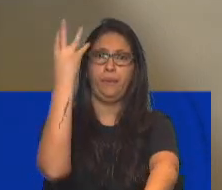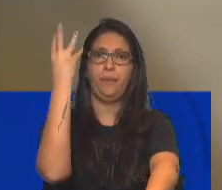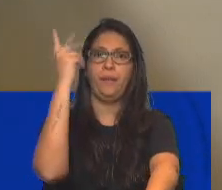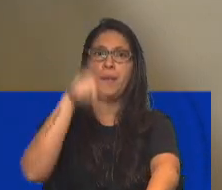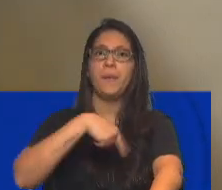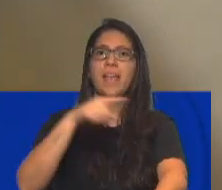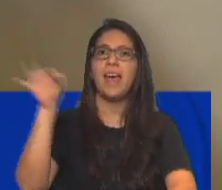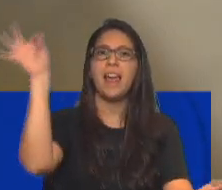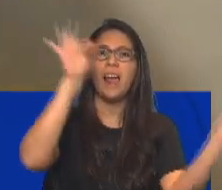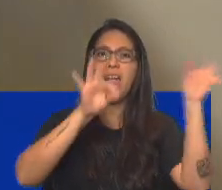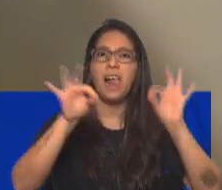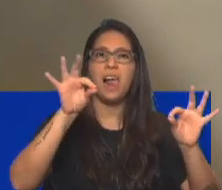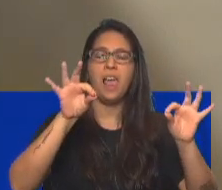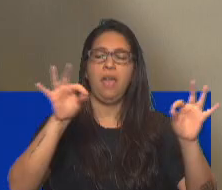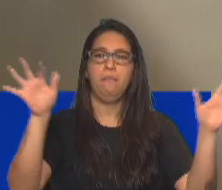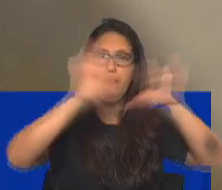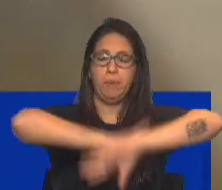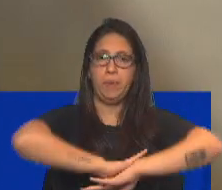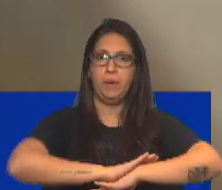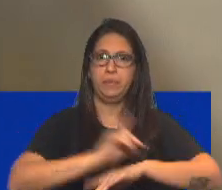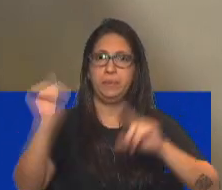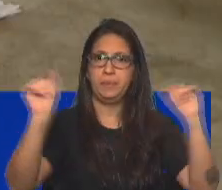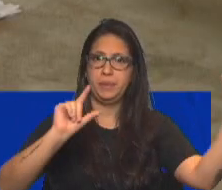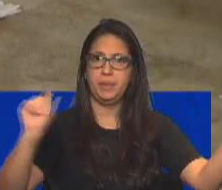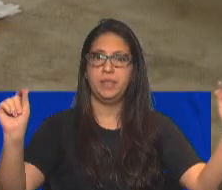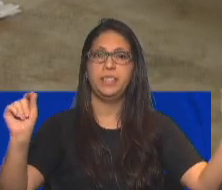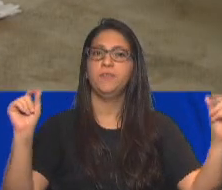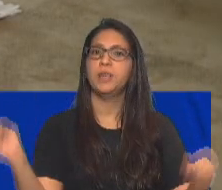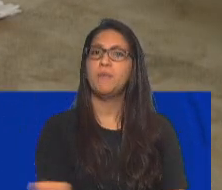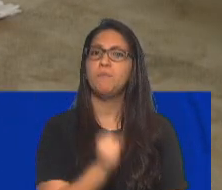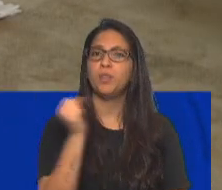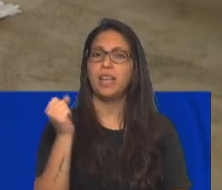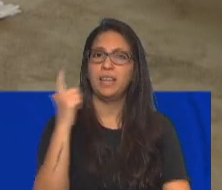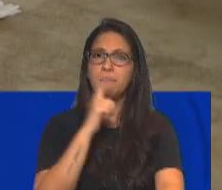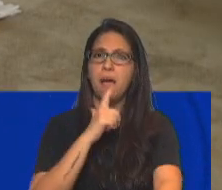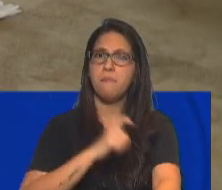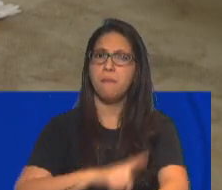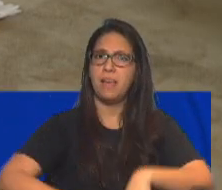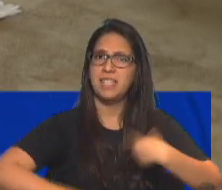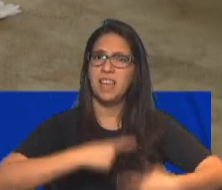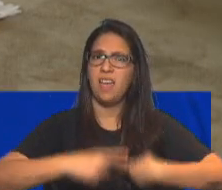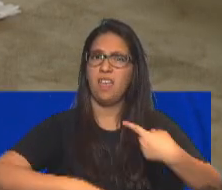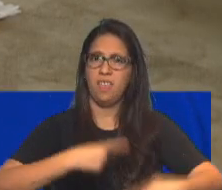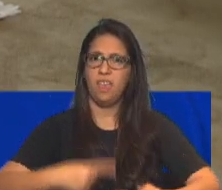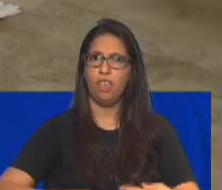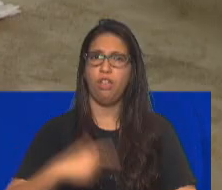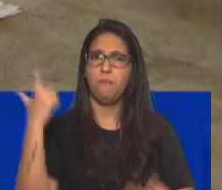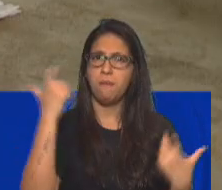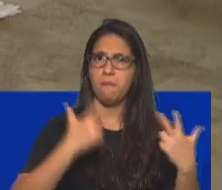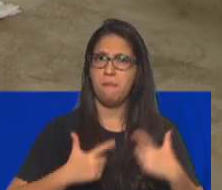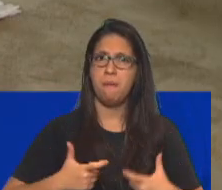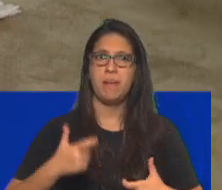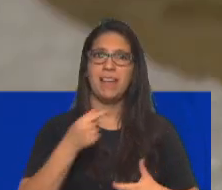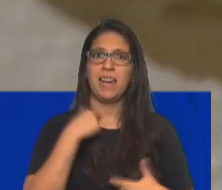es engañar a los receptores del mosquito. Por eso también la importancia de renovarlo frecuentemente, ¿no? Porque es ese efecto el que queremos